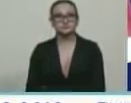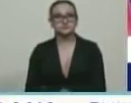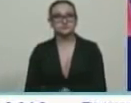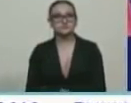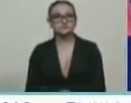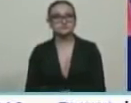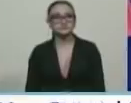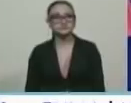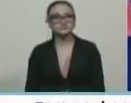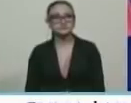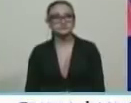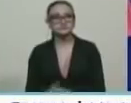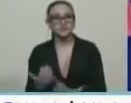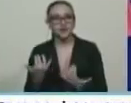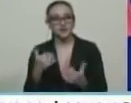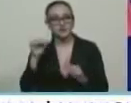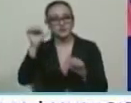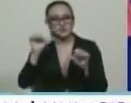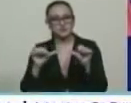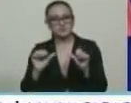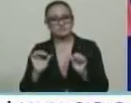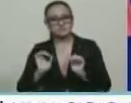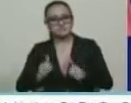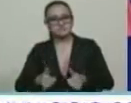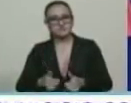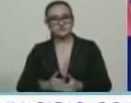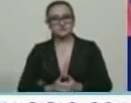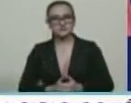Al principio de mis palabras,